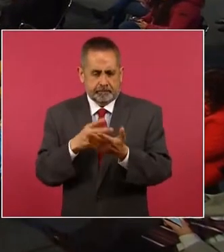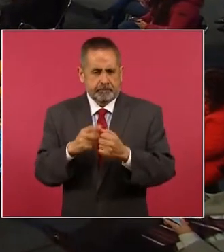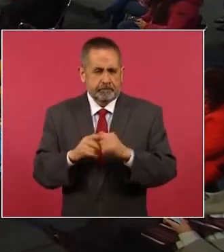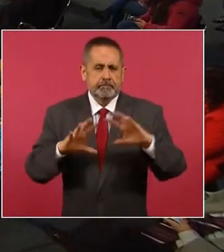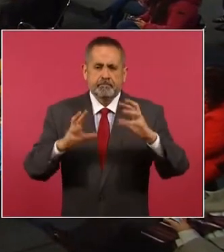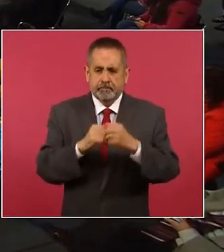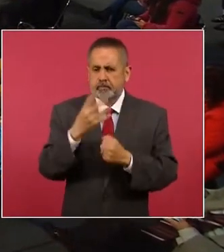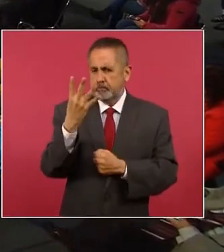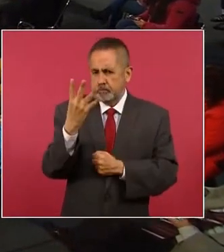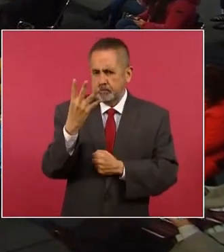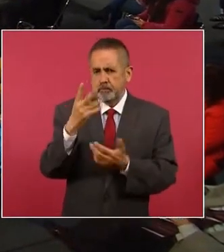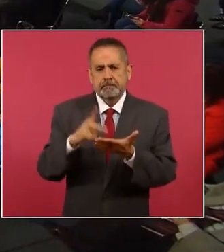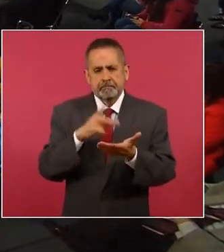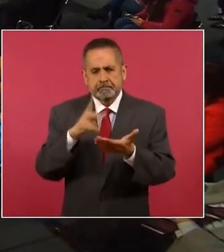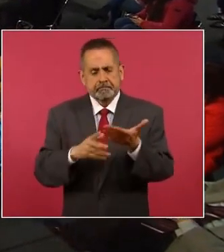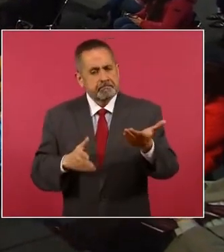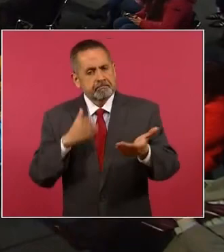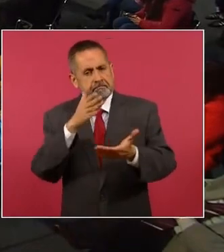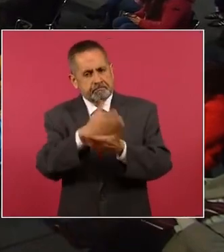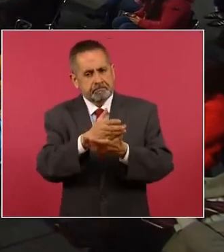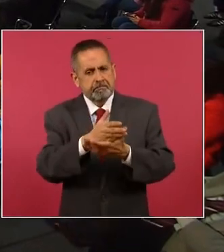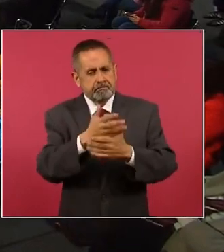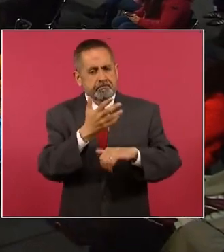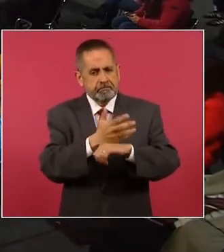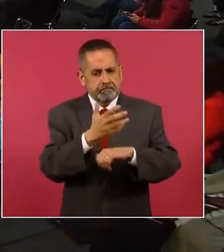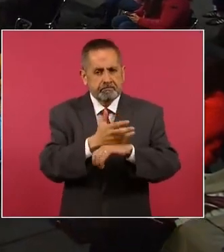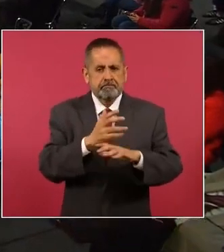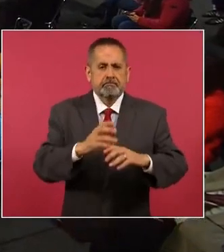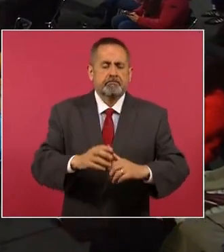4 visitas. Y luego